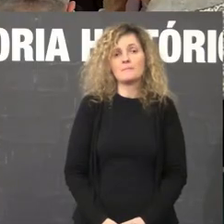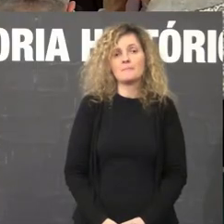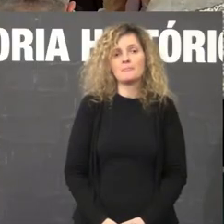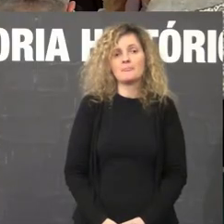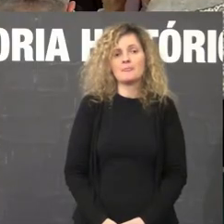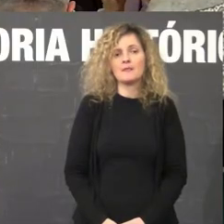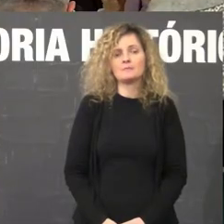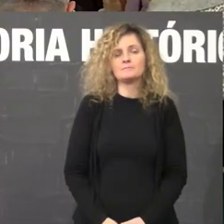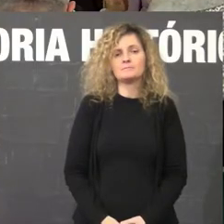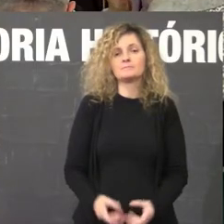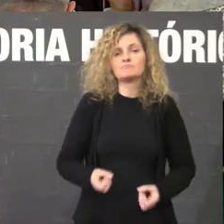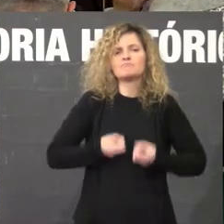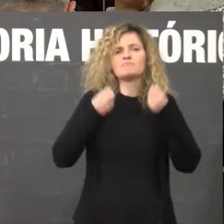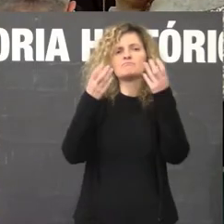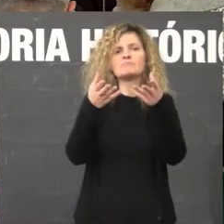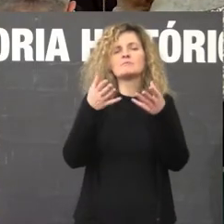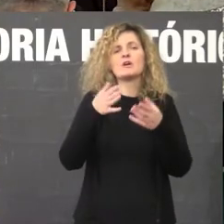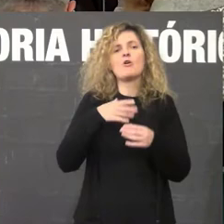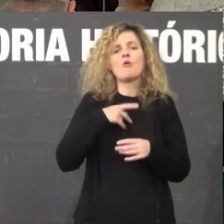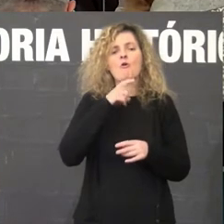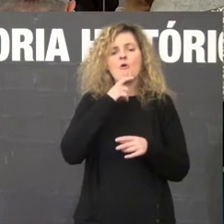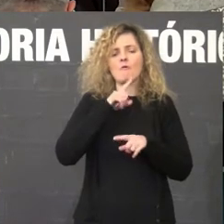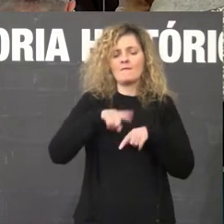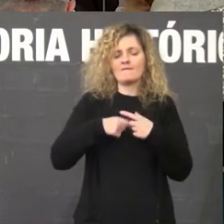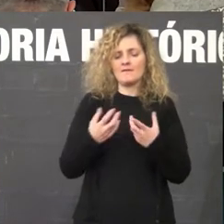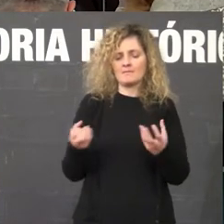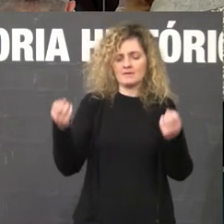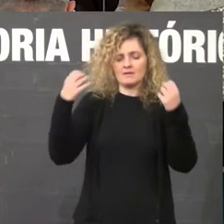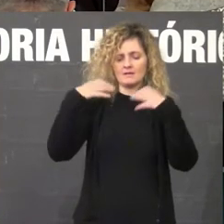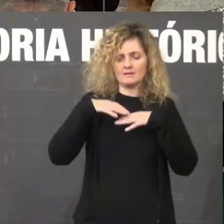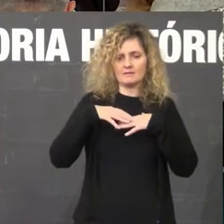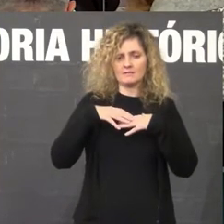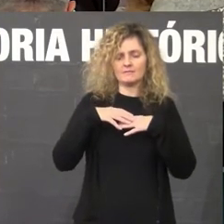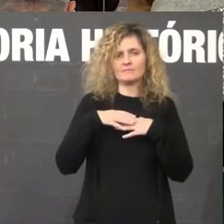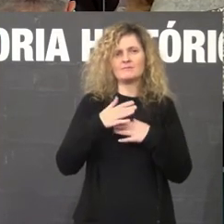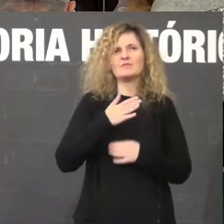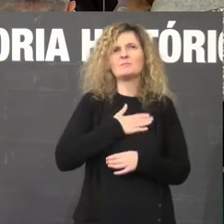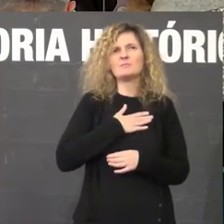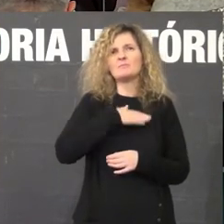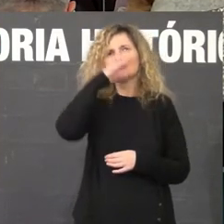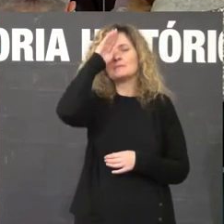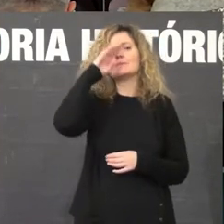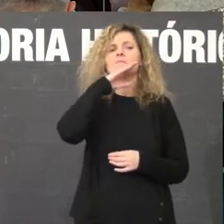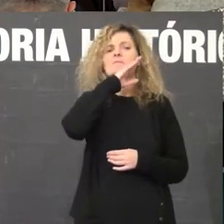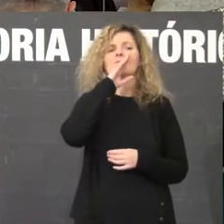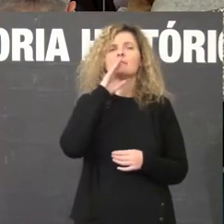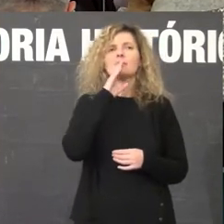Como se traslada todo isto á miña familia? Ben, eu, meus pais,